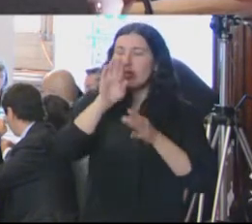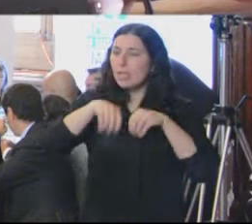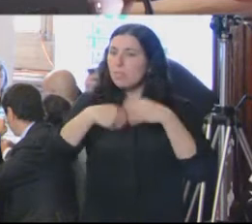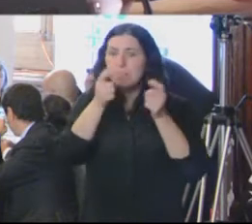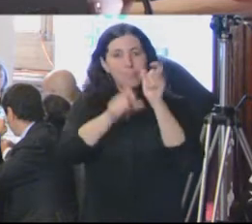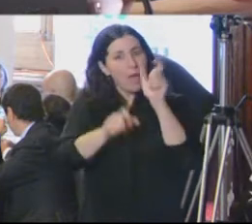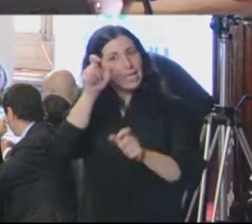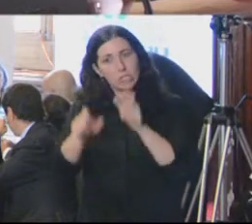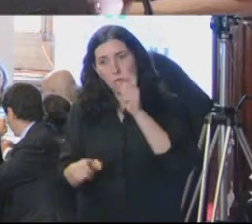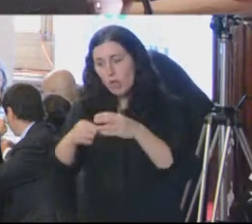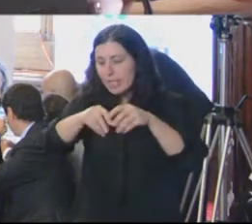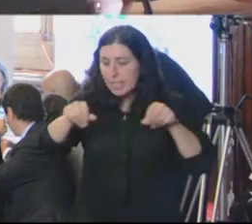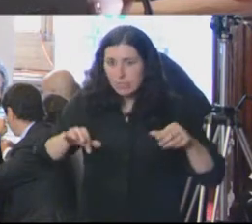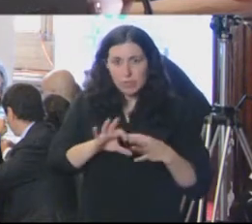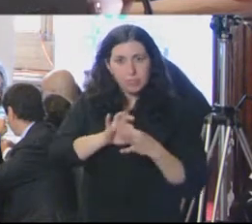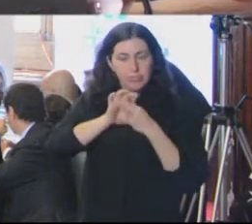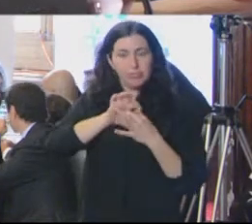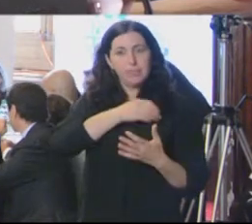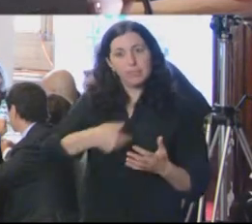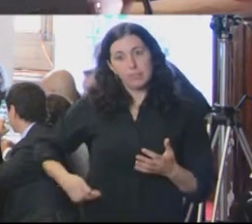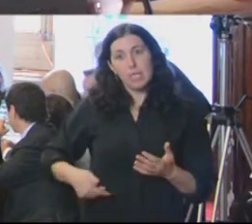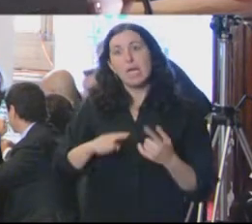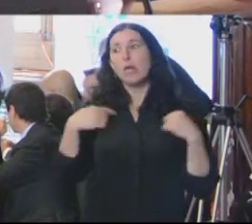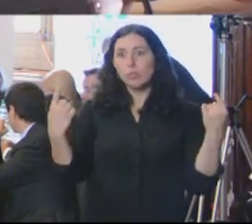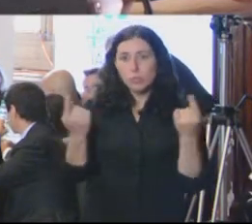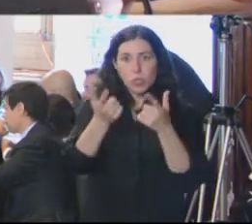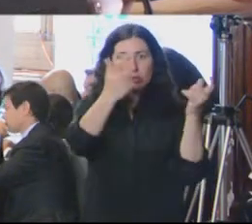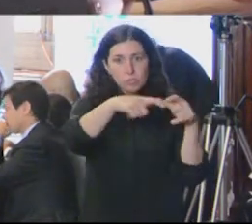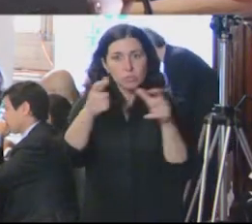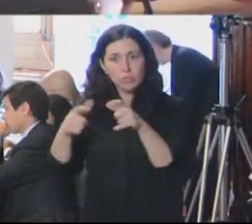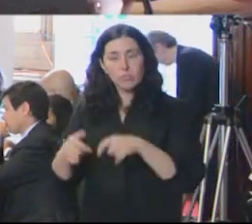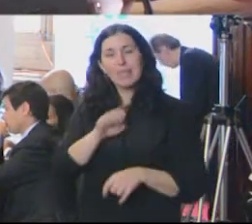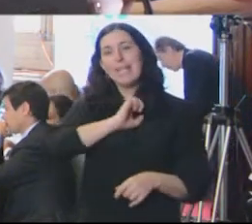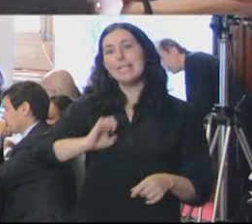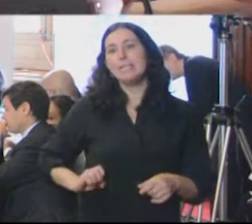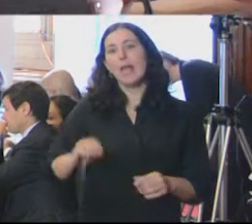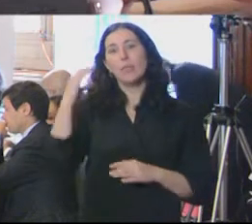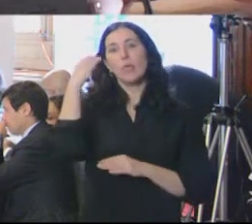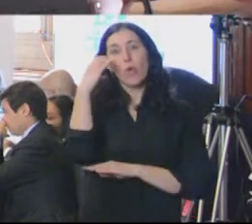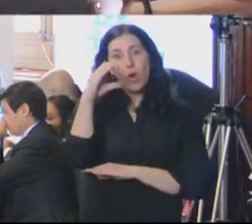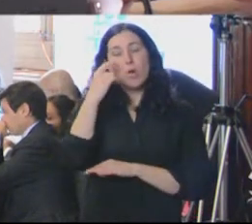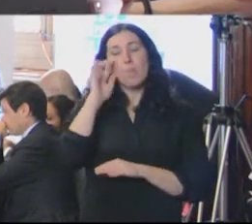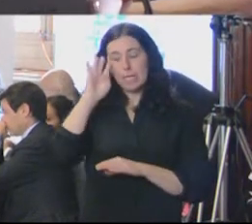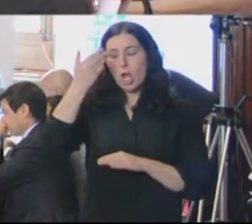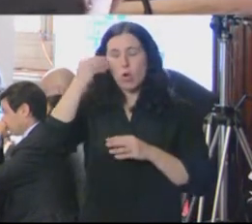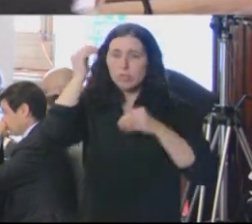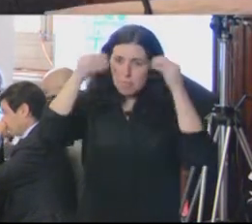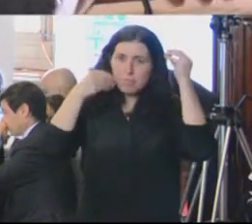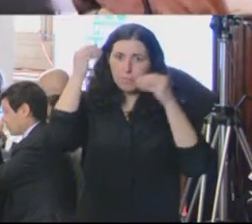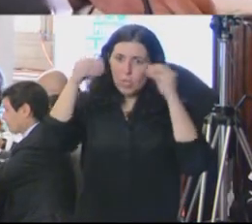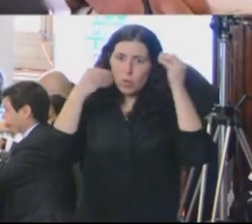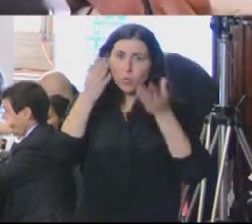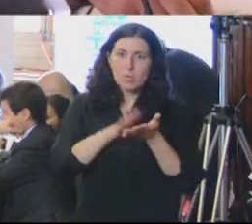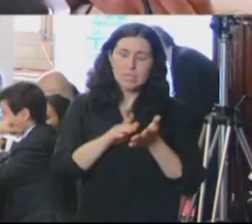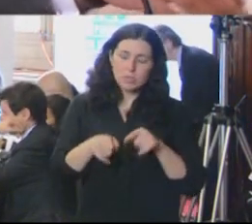territorios bajo su jurisdicción. Señores comisionados, el Estado colombiano en su conjunto reconoce con preocupación y